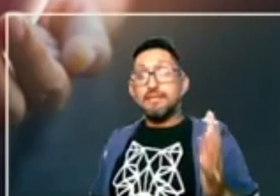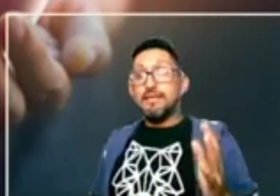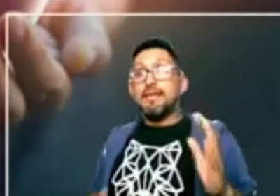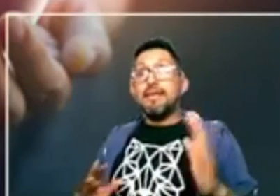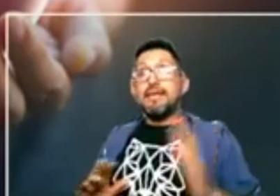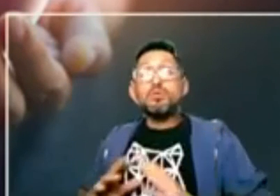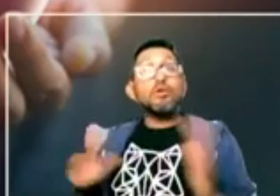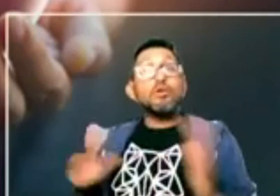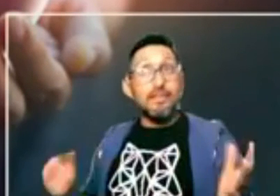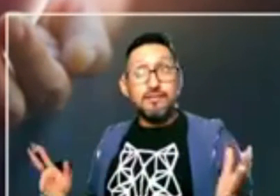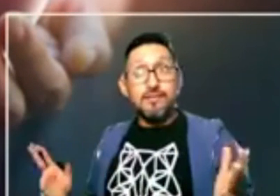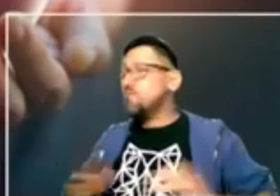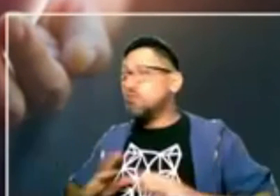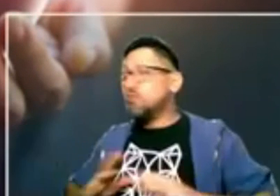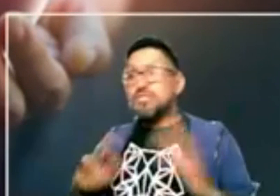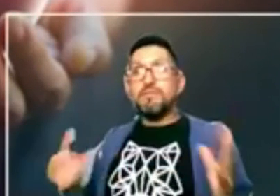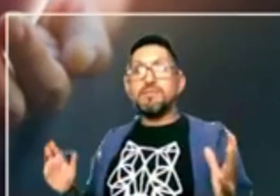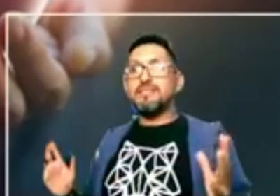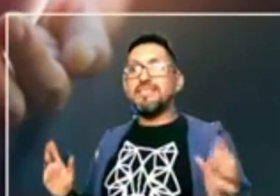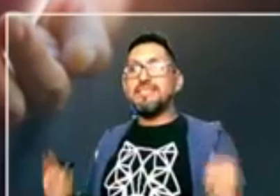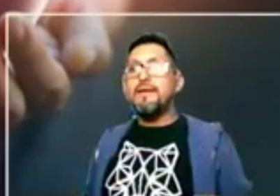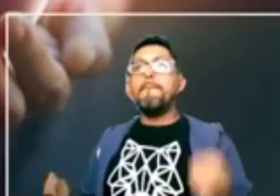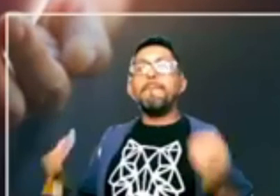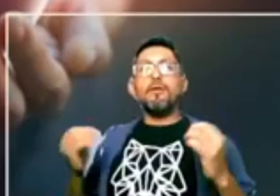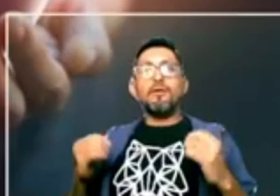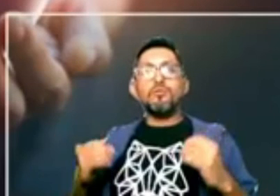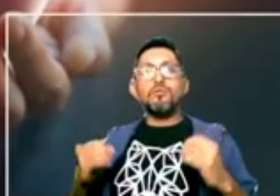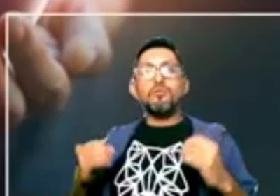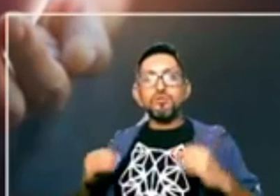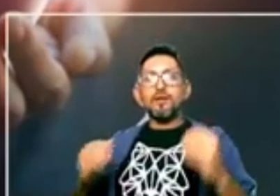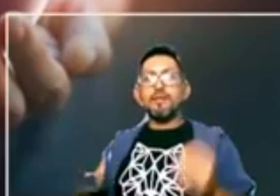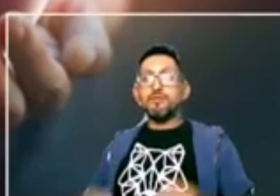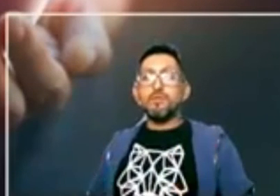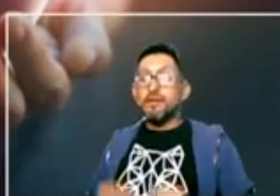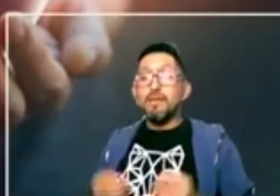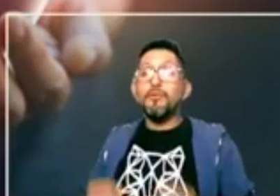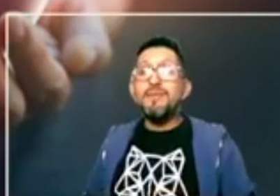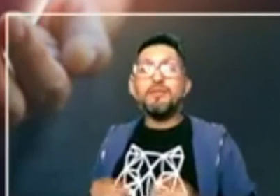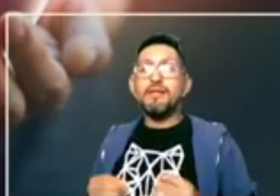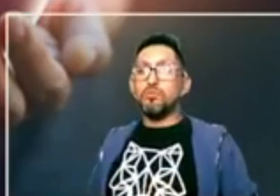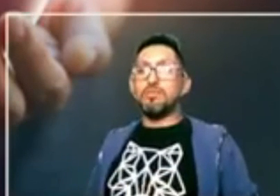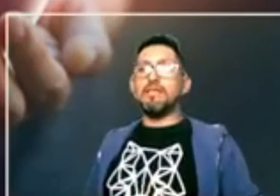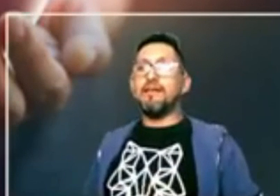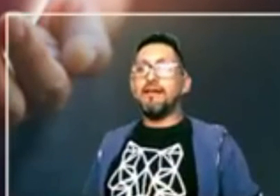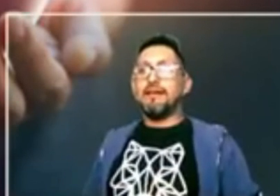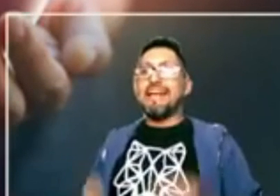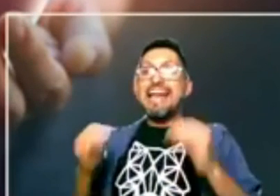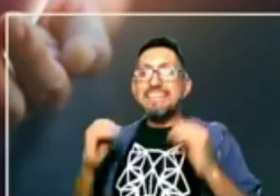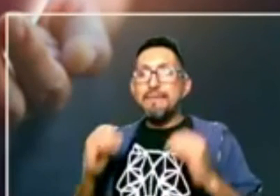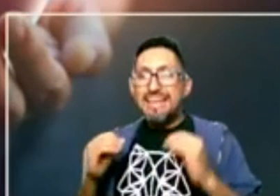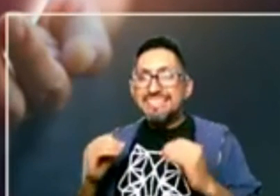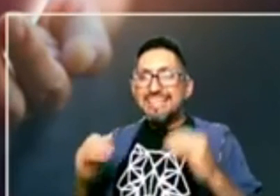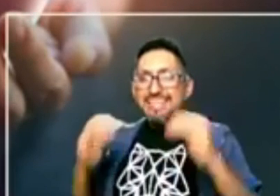Entonces, es un reto grande, hay muchísimas cosas que hacer, pero a nosotros nos toca darnos cuenta que podemos reducir